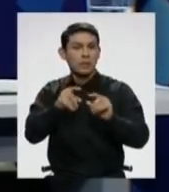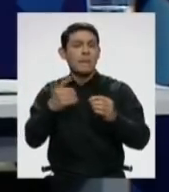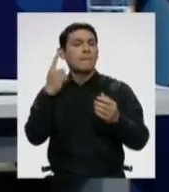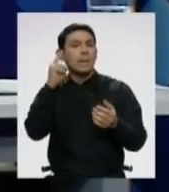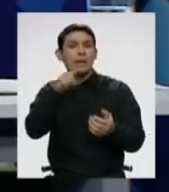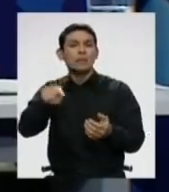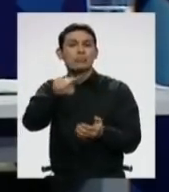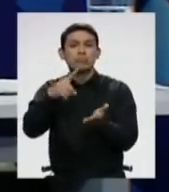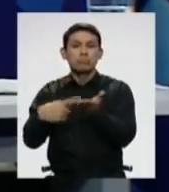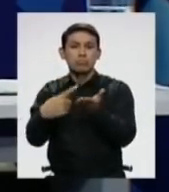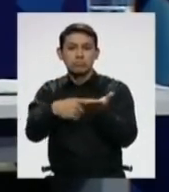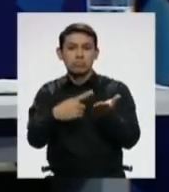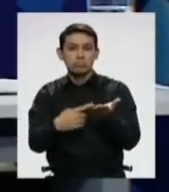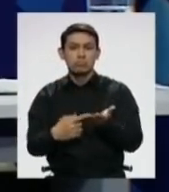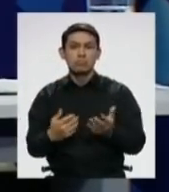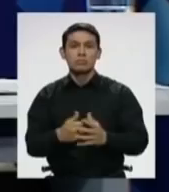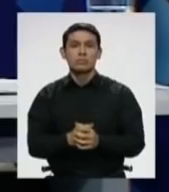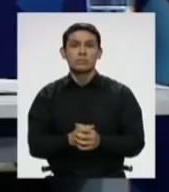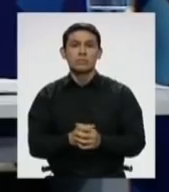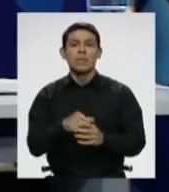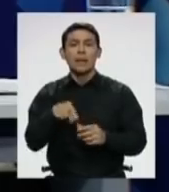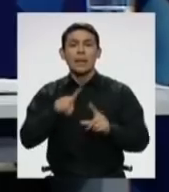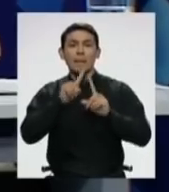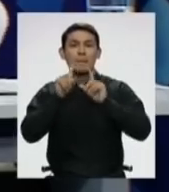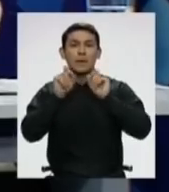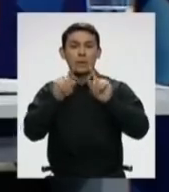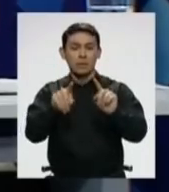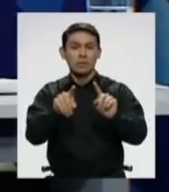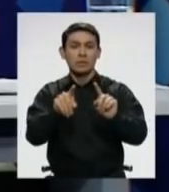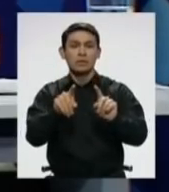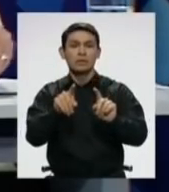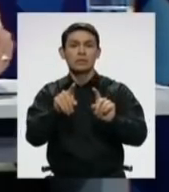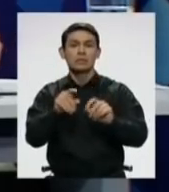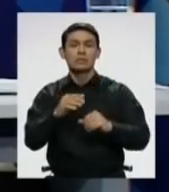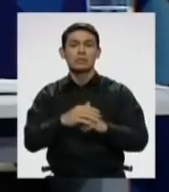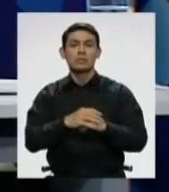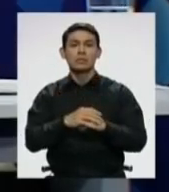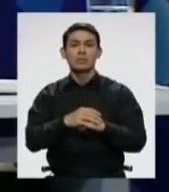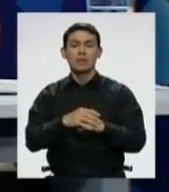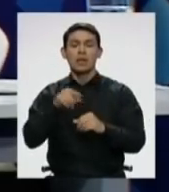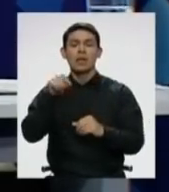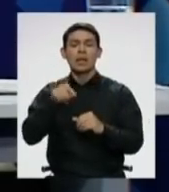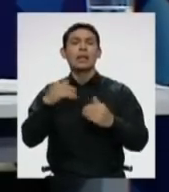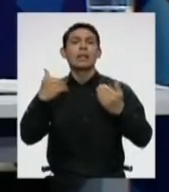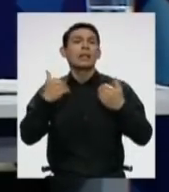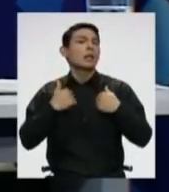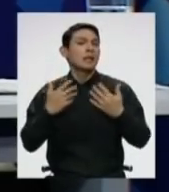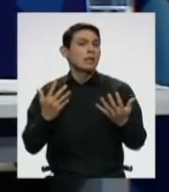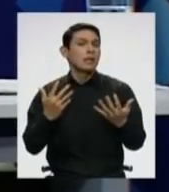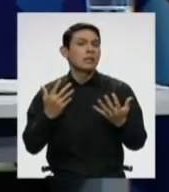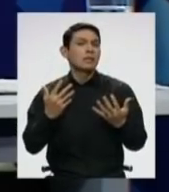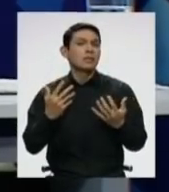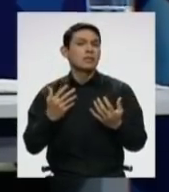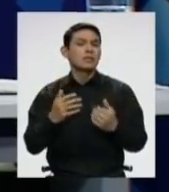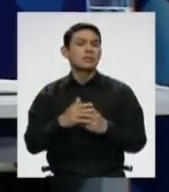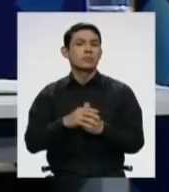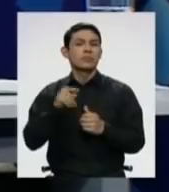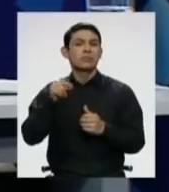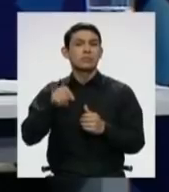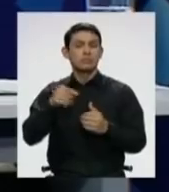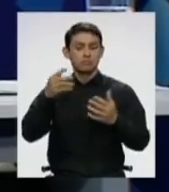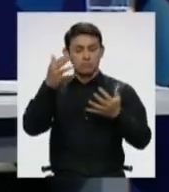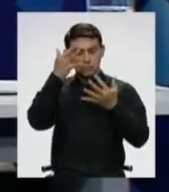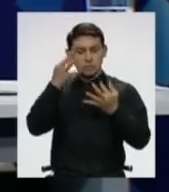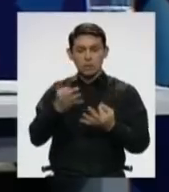debate. Entonces, las preguntas que se están formulando tienen que ver con un consejo que ha determinado cuáles